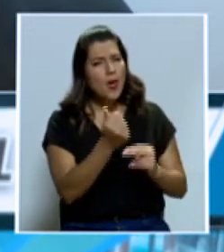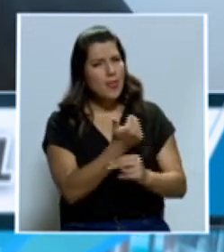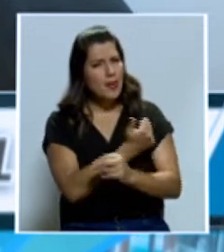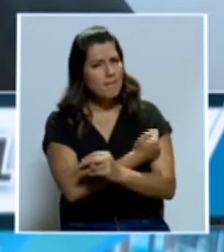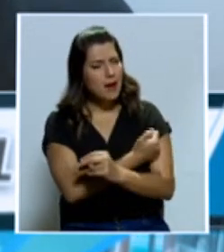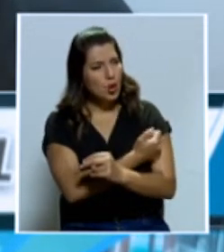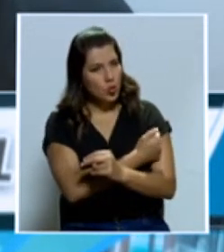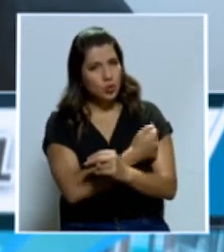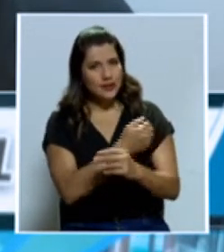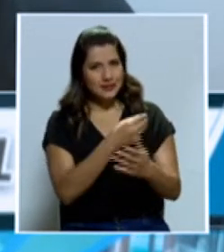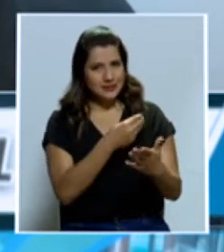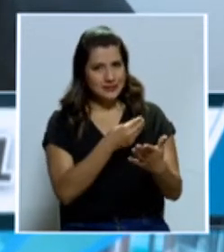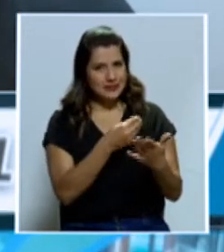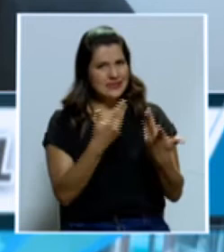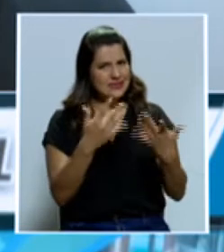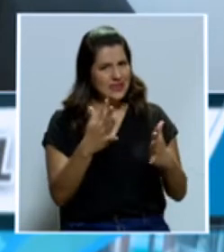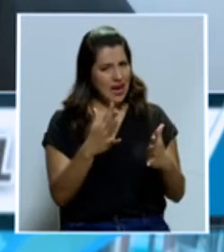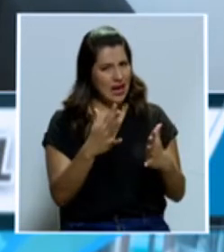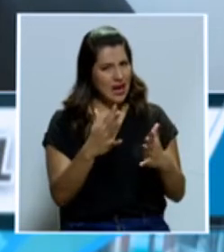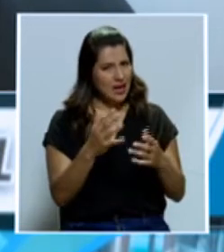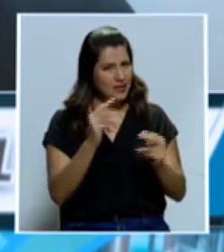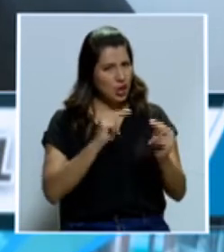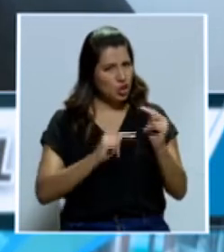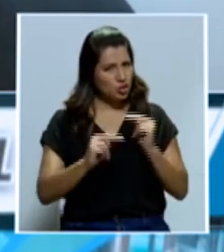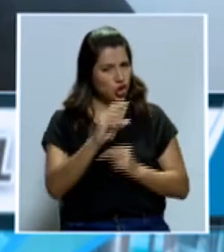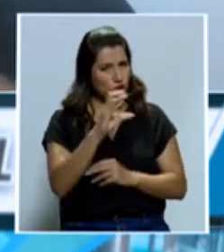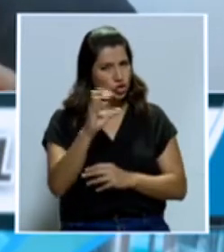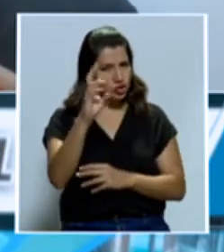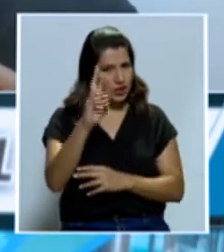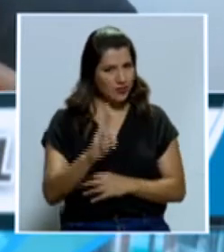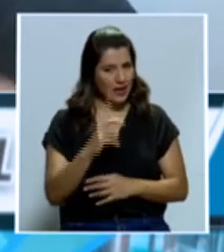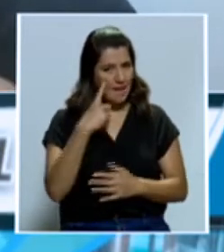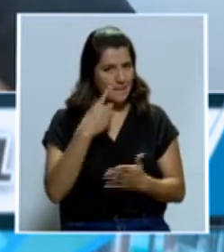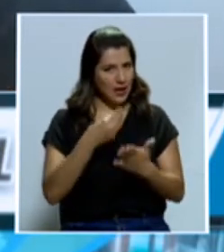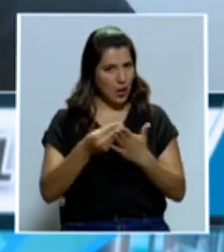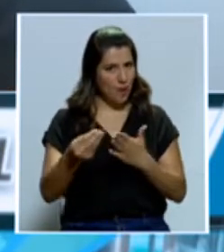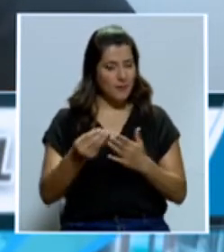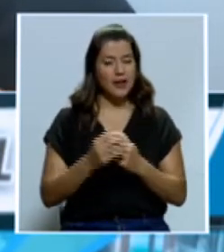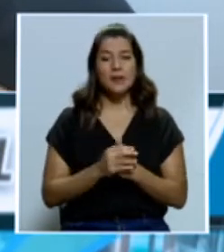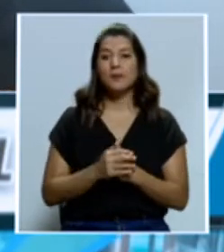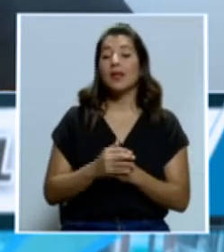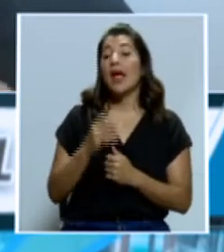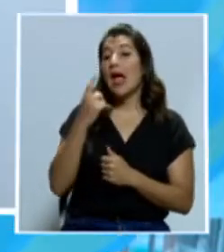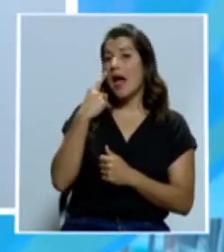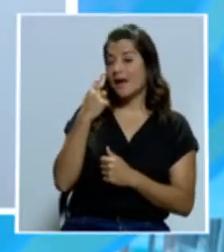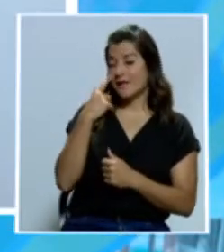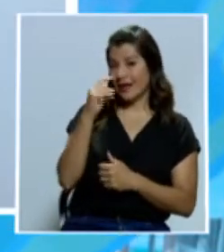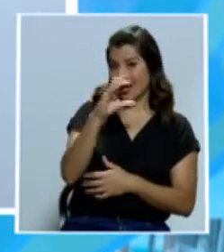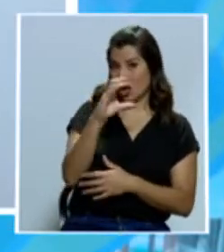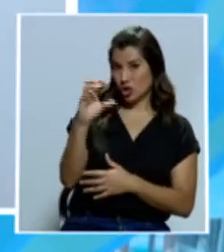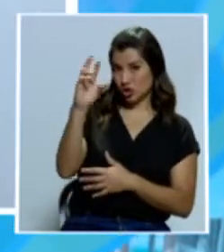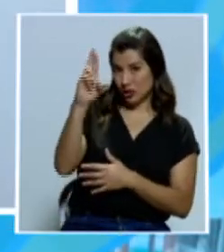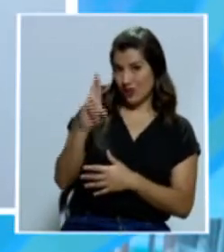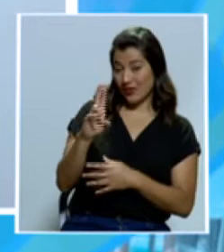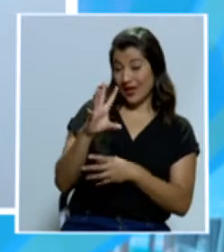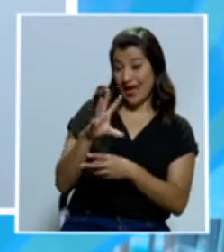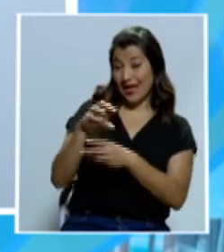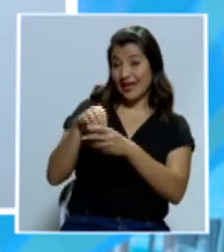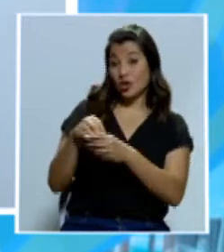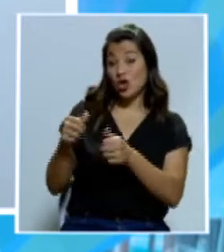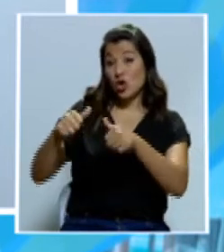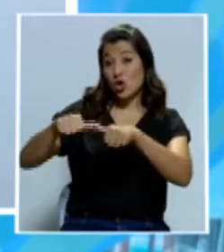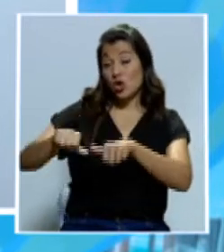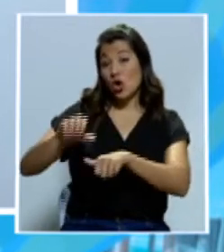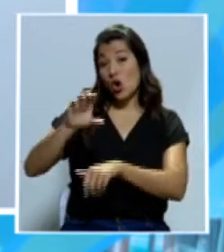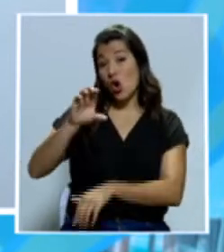gobierno? Bueno, vamos a ver. Costa Rica entró en la coalición COVAX,